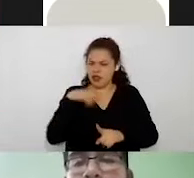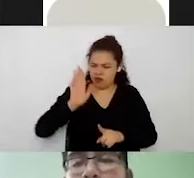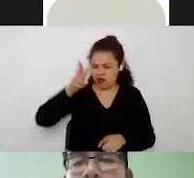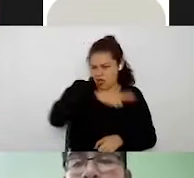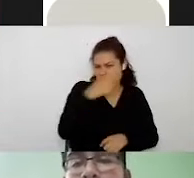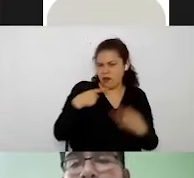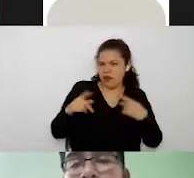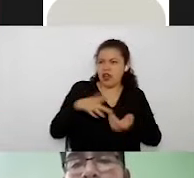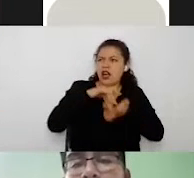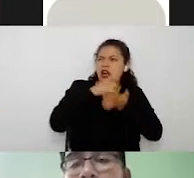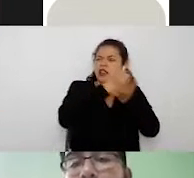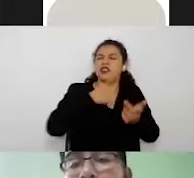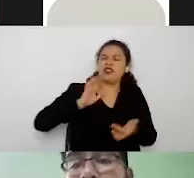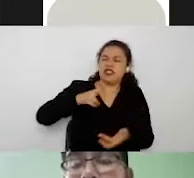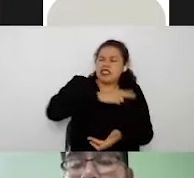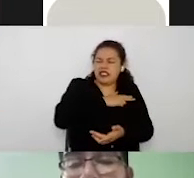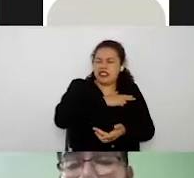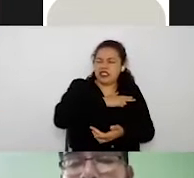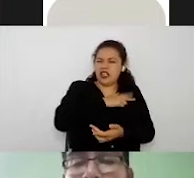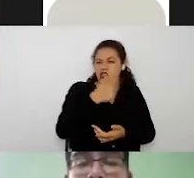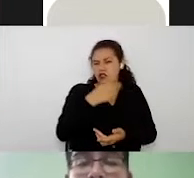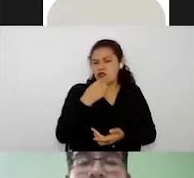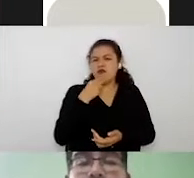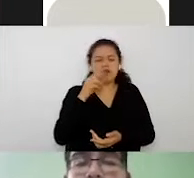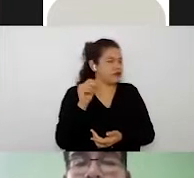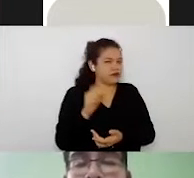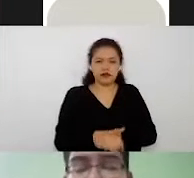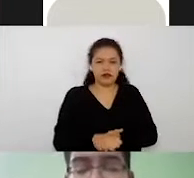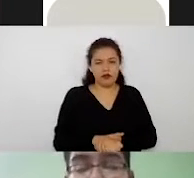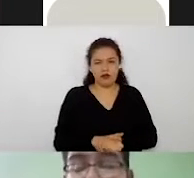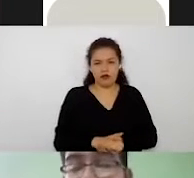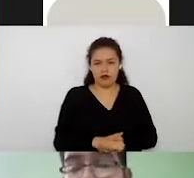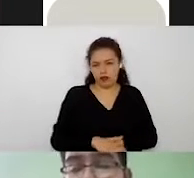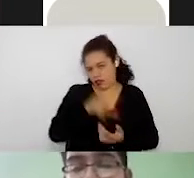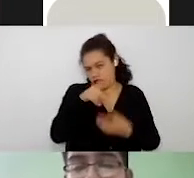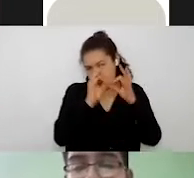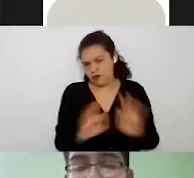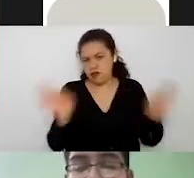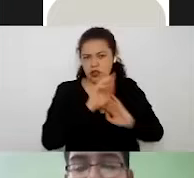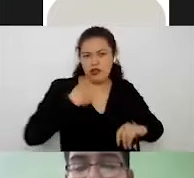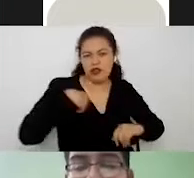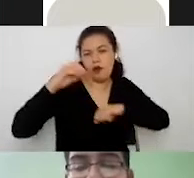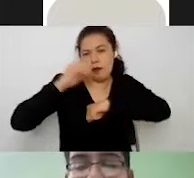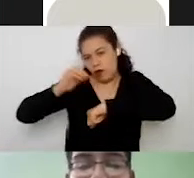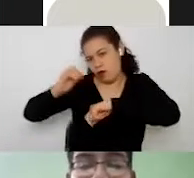a alguien, pues entonces ya no voy a ser de mucha utilidad. Entonces es importante que todo esto que ponemos,